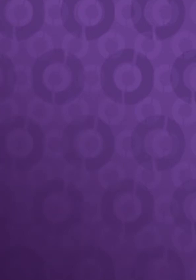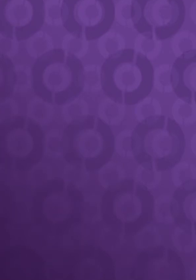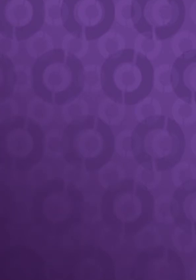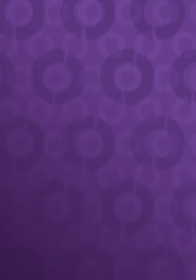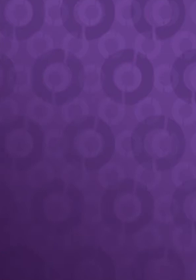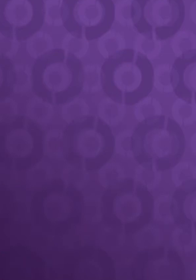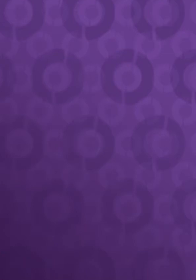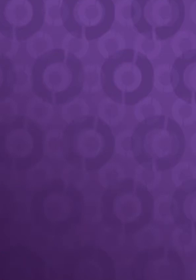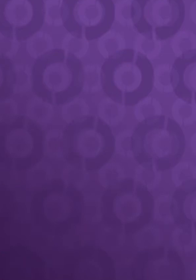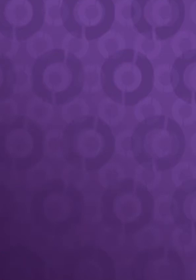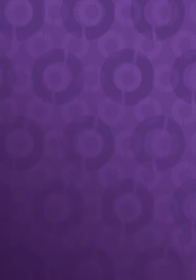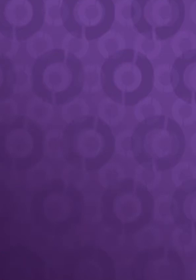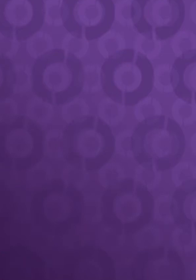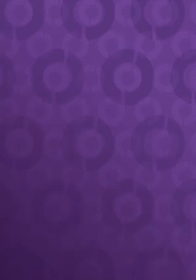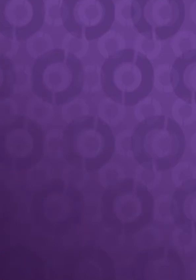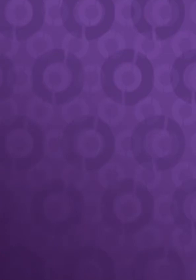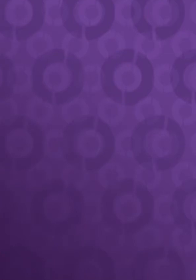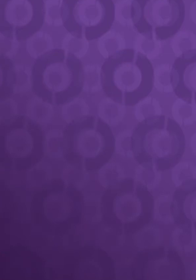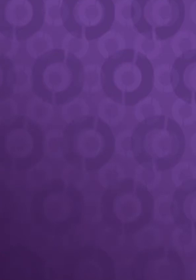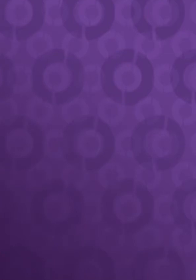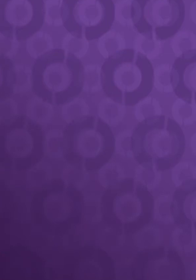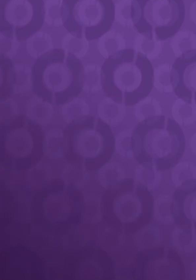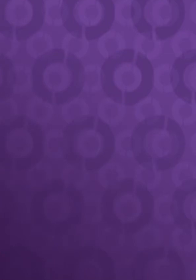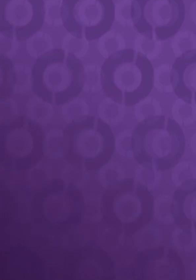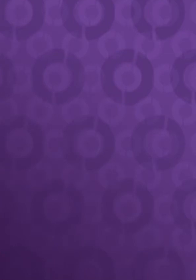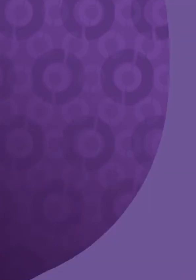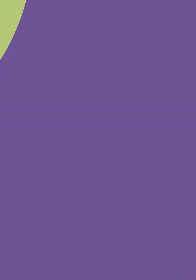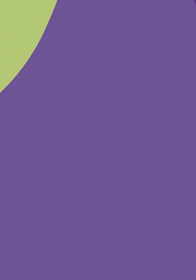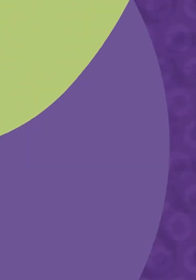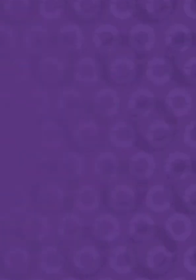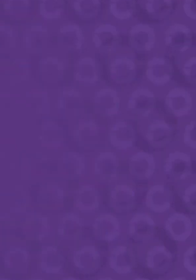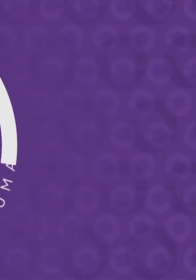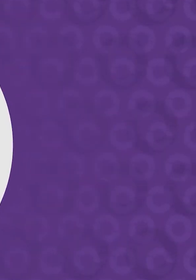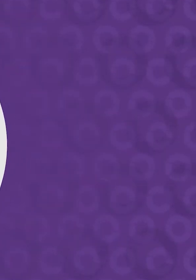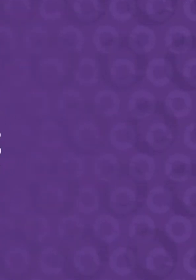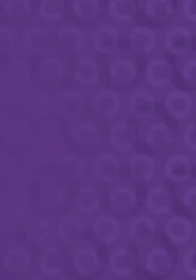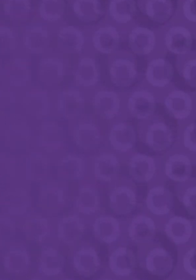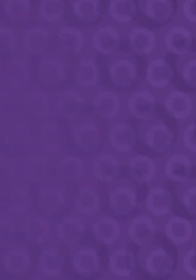Allez maintenant tous ensemble, à gauche, à droite.